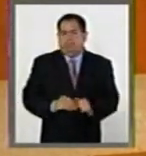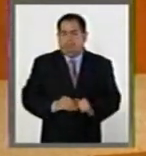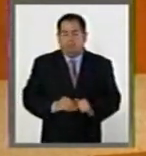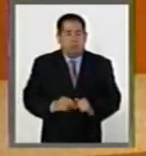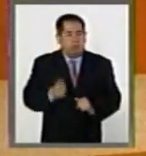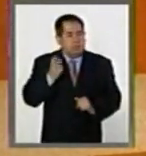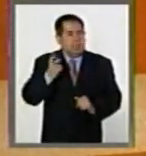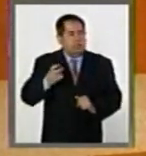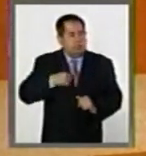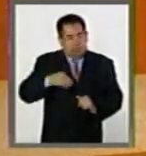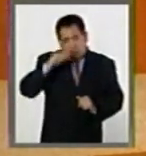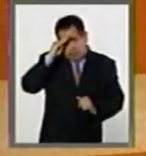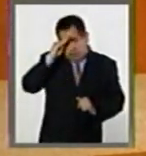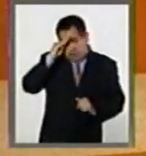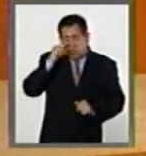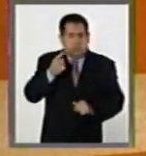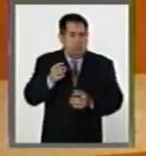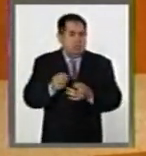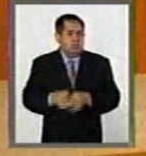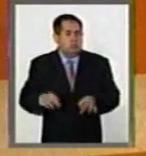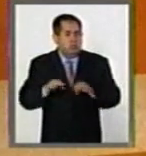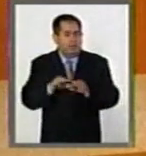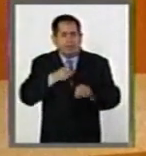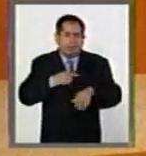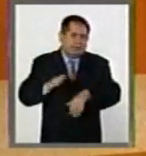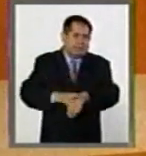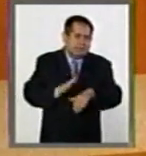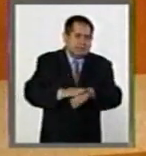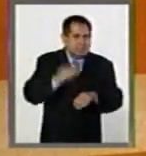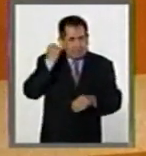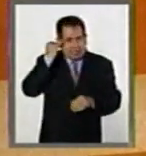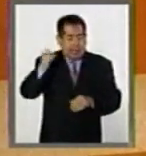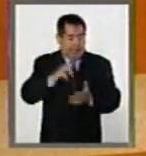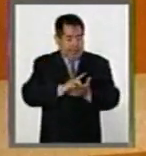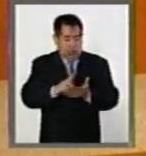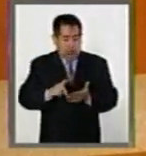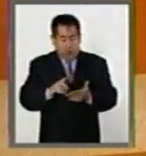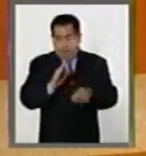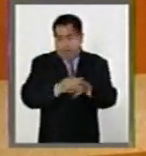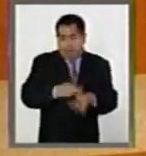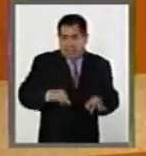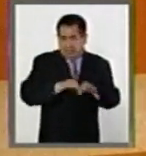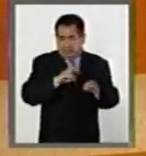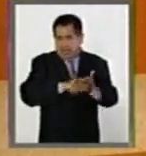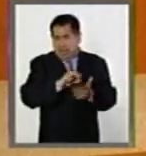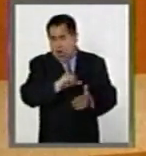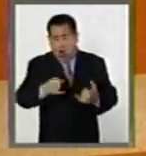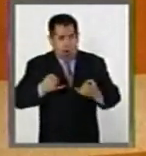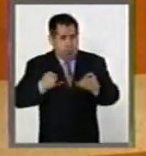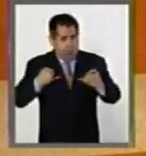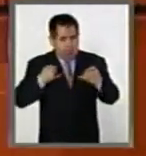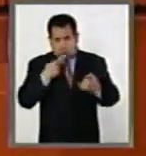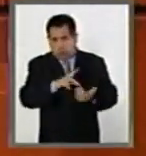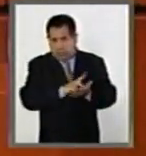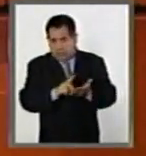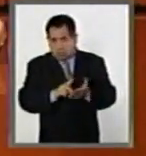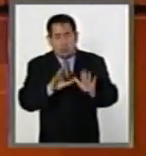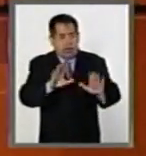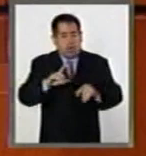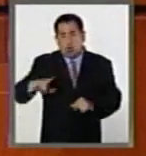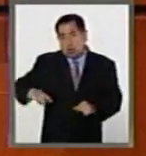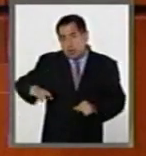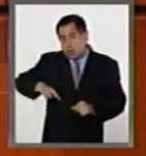resulta muy importante señalar que desde la perspectiva de los derechos fundamentales de los adolescentes, el Estado